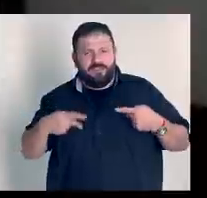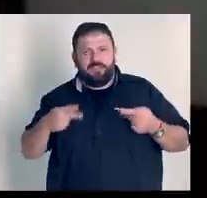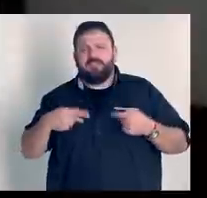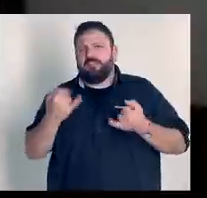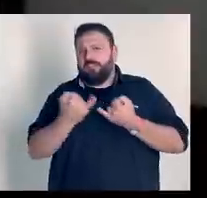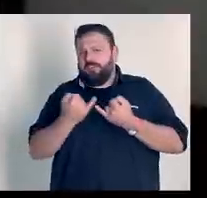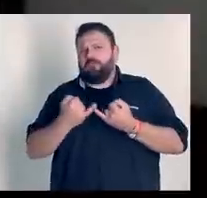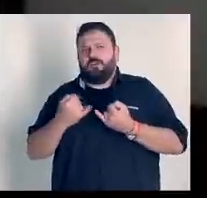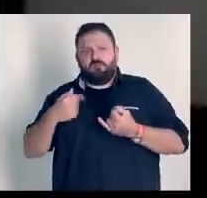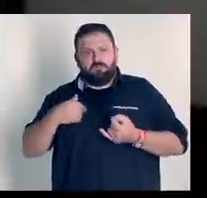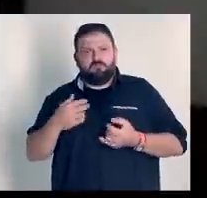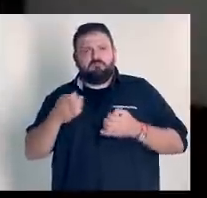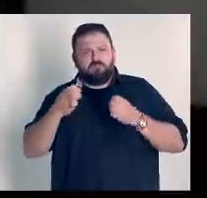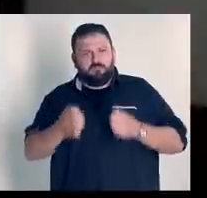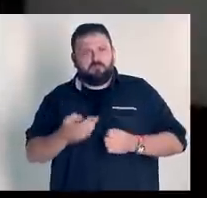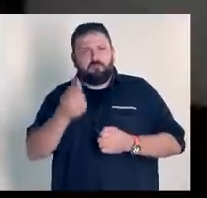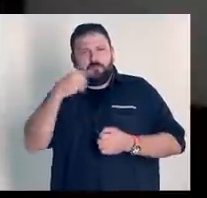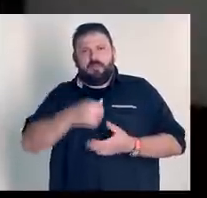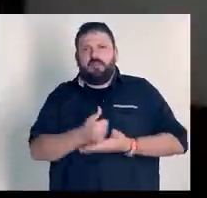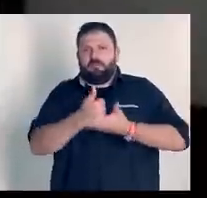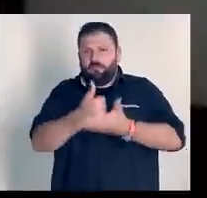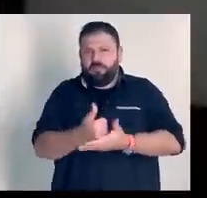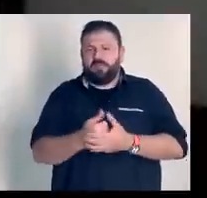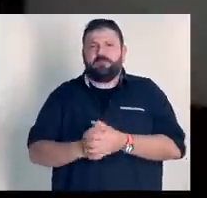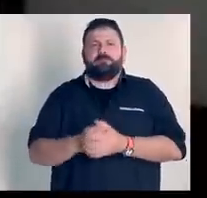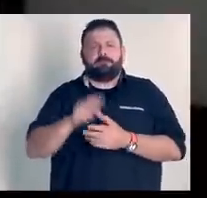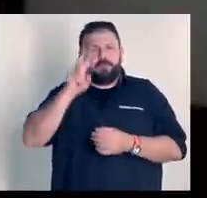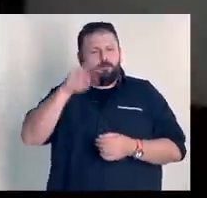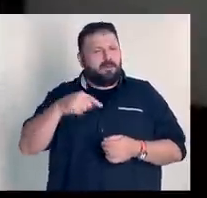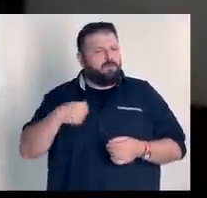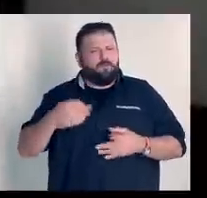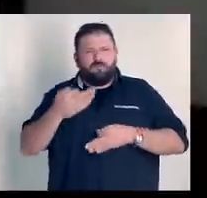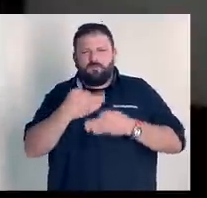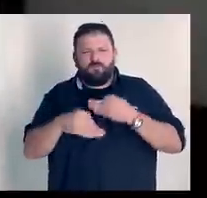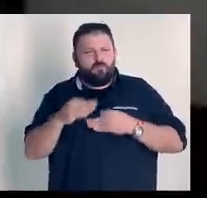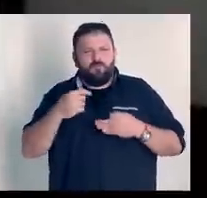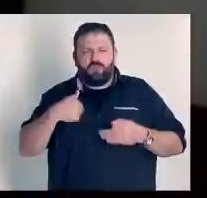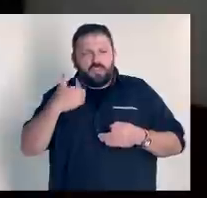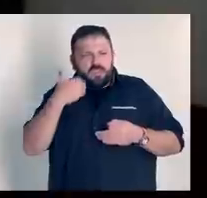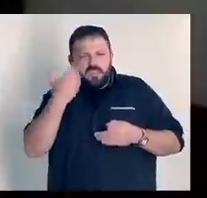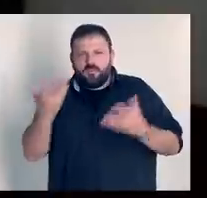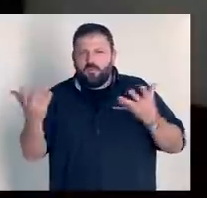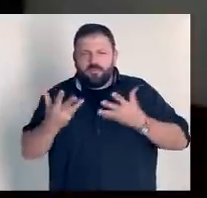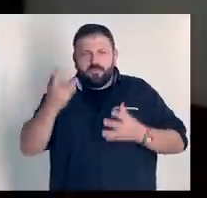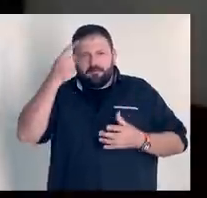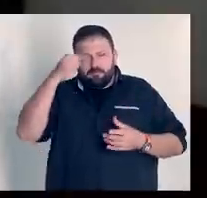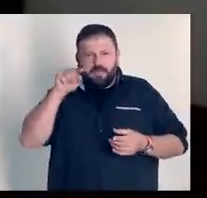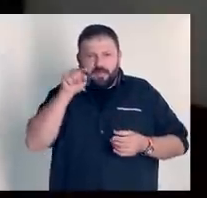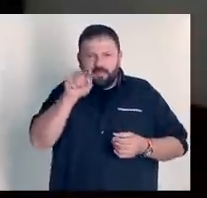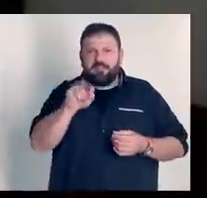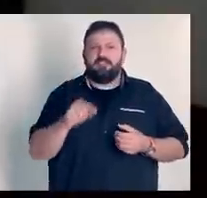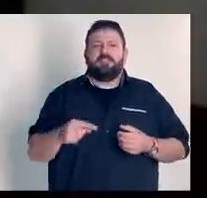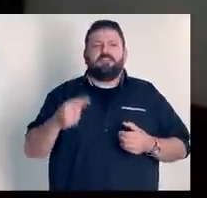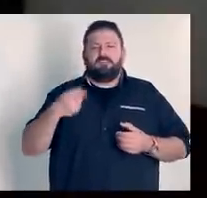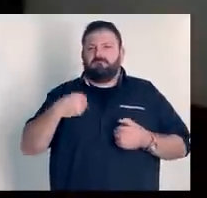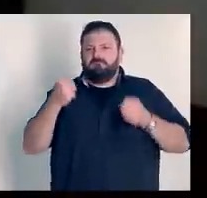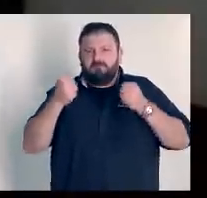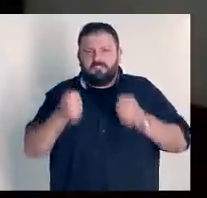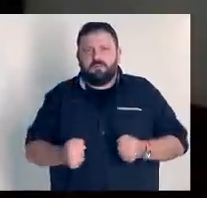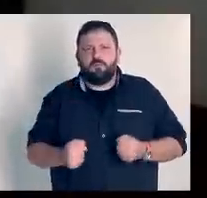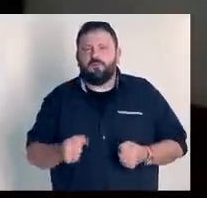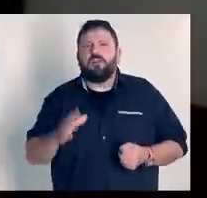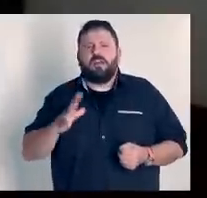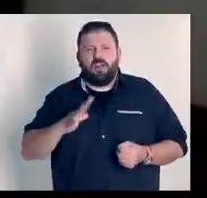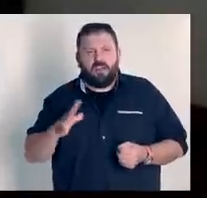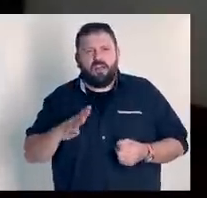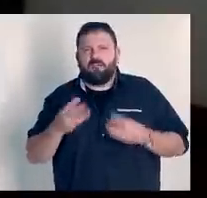voy a dar el alma, voy a dar todo y después de esta plática estoy convencida y segura que van a haber muchas